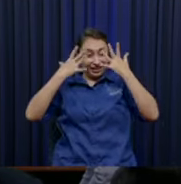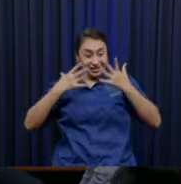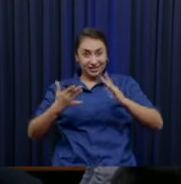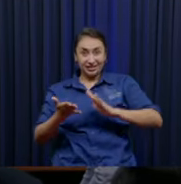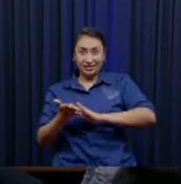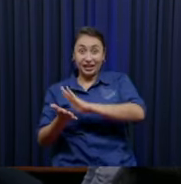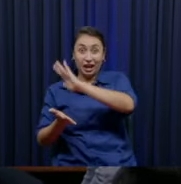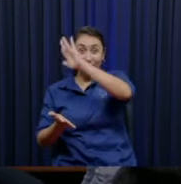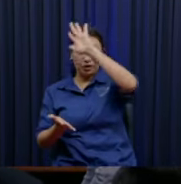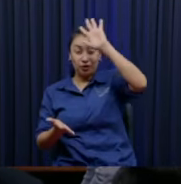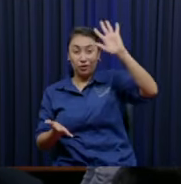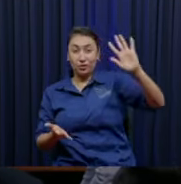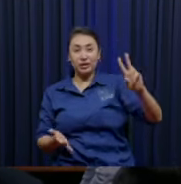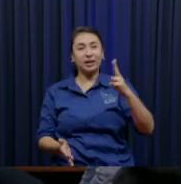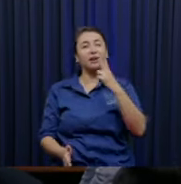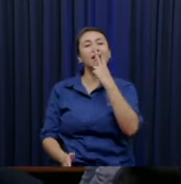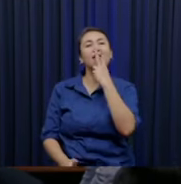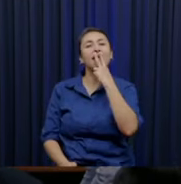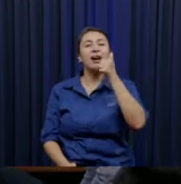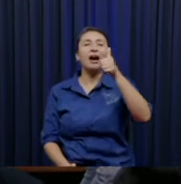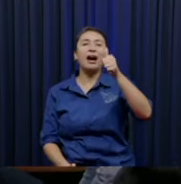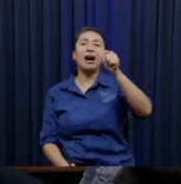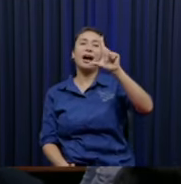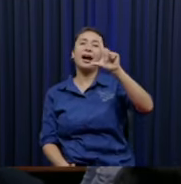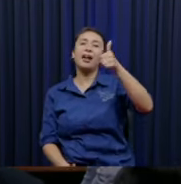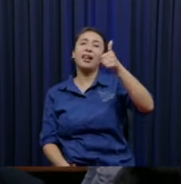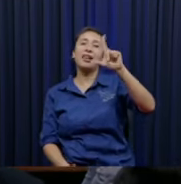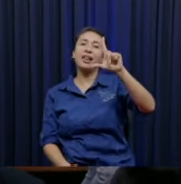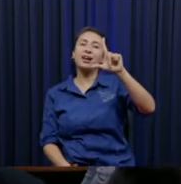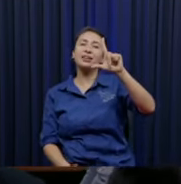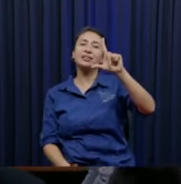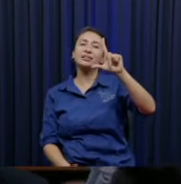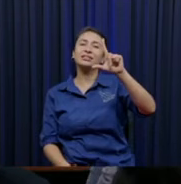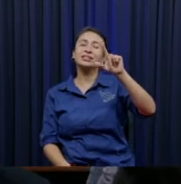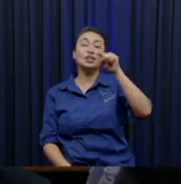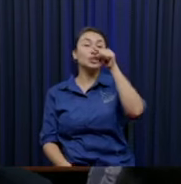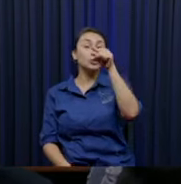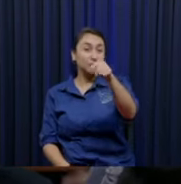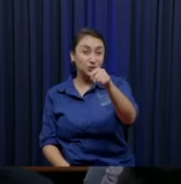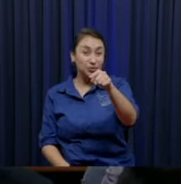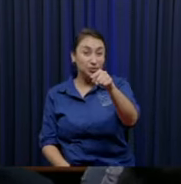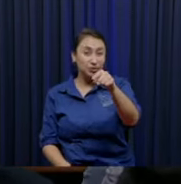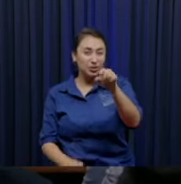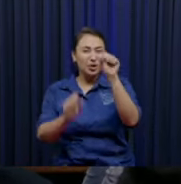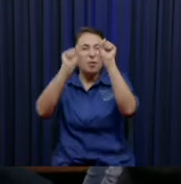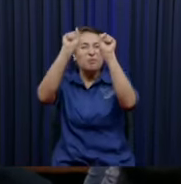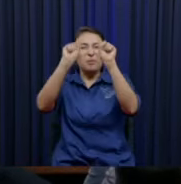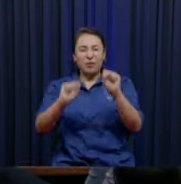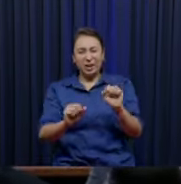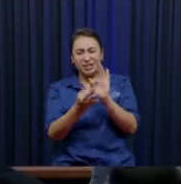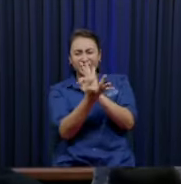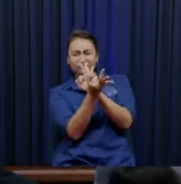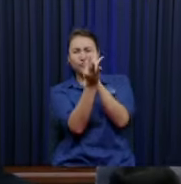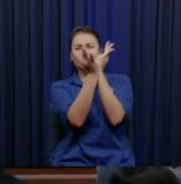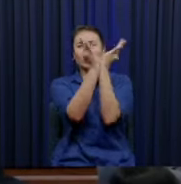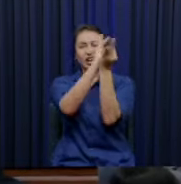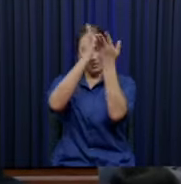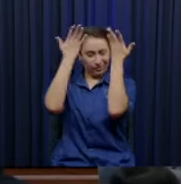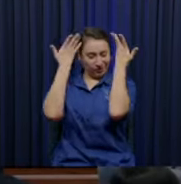Está aquí todavía conmigo, ya no. ¿Cuántos quieren la gloria halal? Que tu vida sea una vida